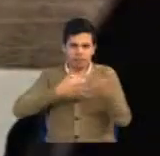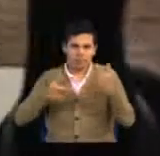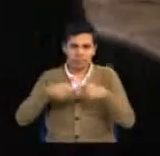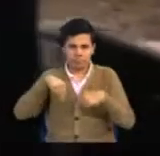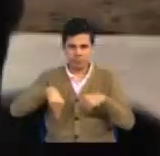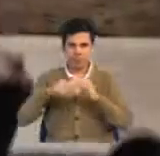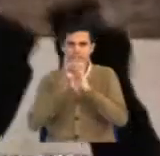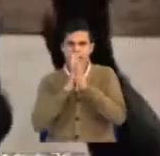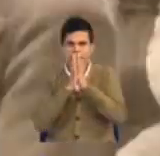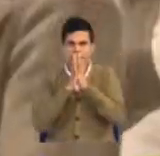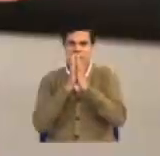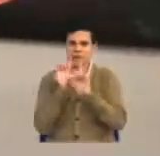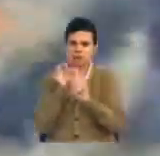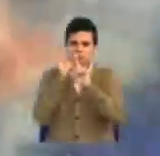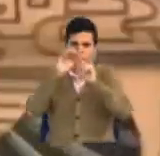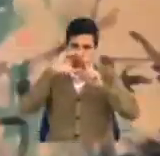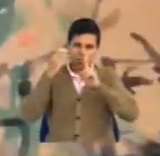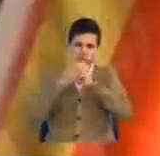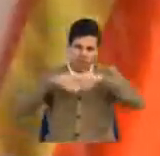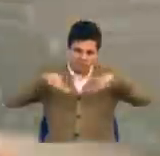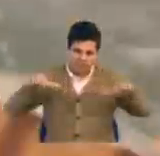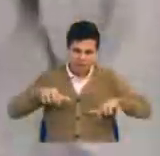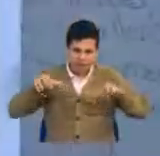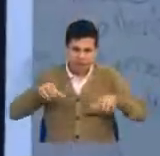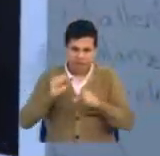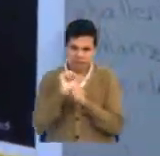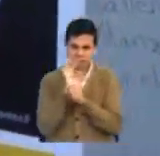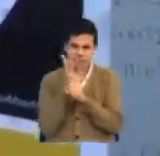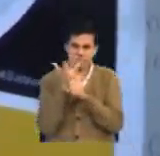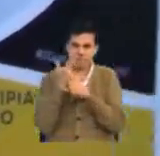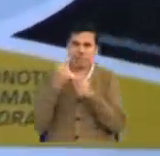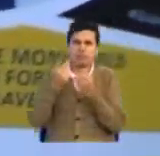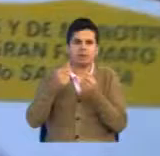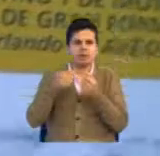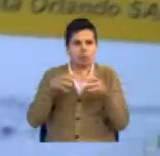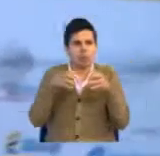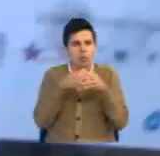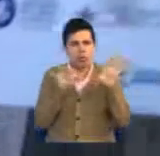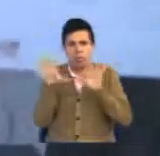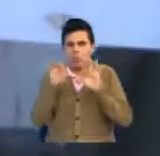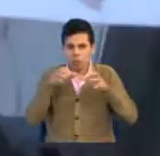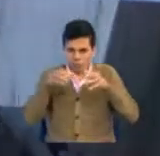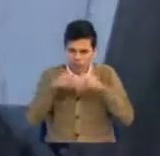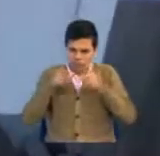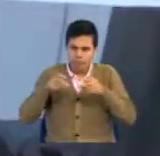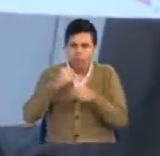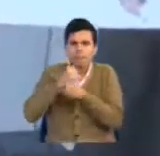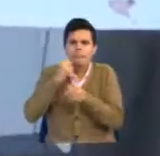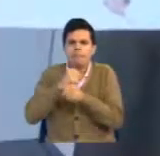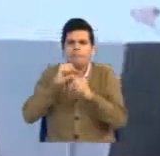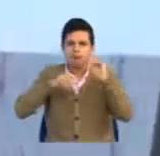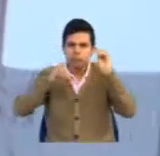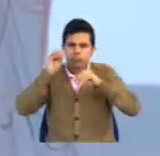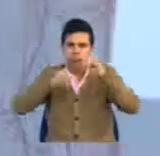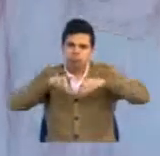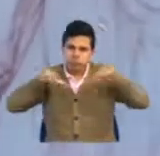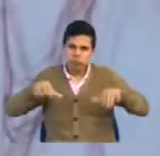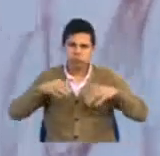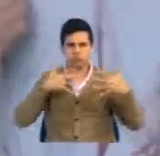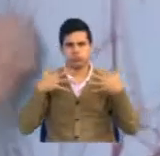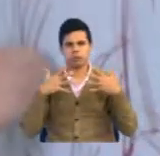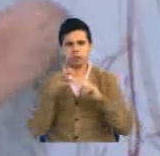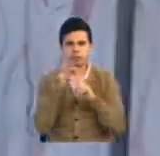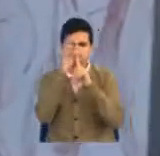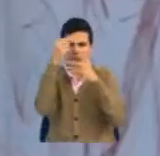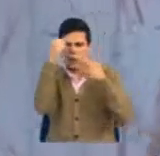El centro con las salas abiertas finalizó la convocatoria para seleccionar al equipo de personas que desarrollarán la labor de